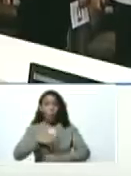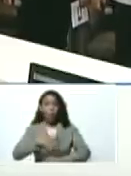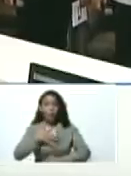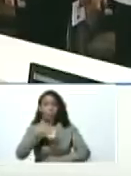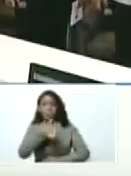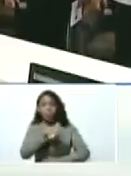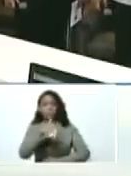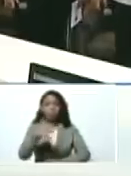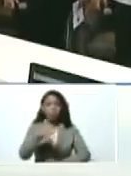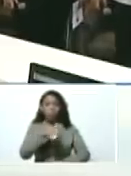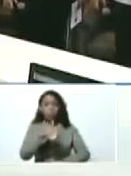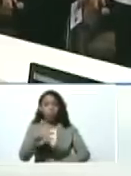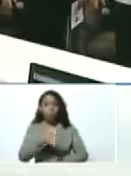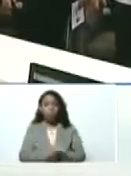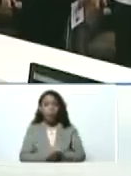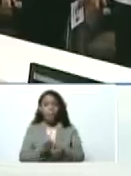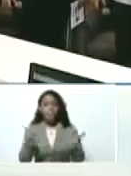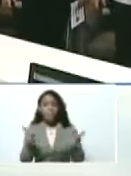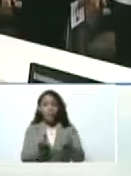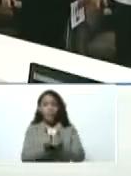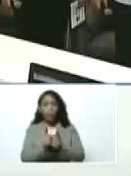parecer pequeño,